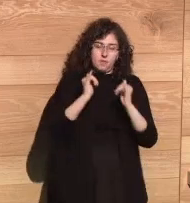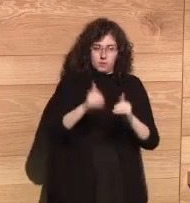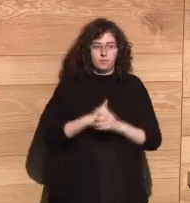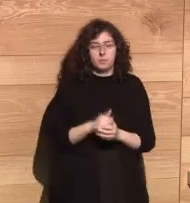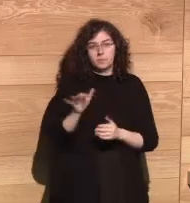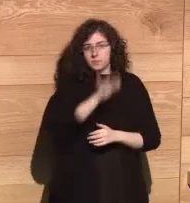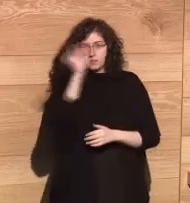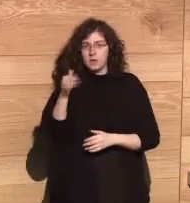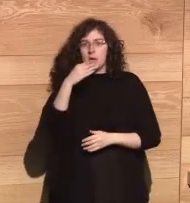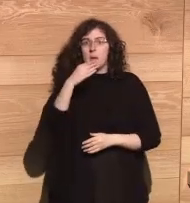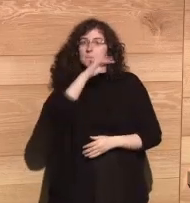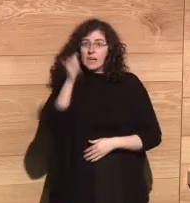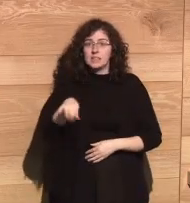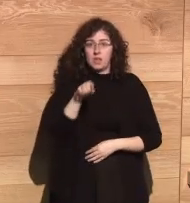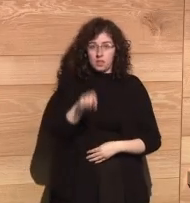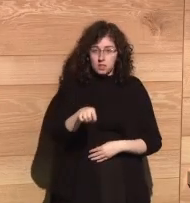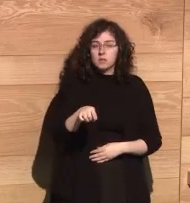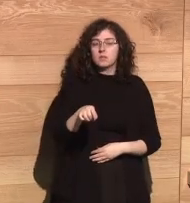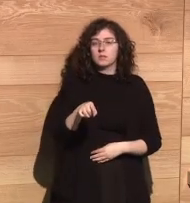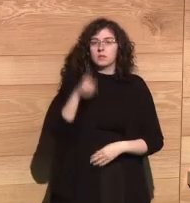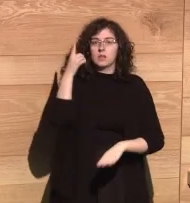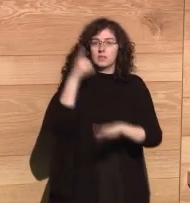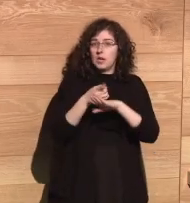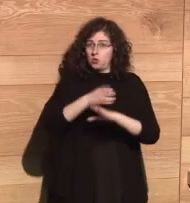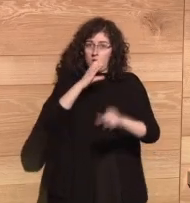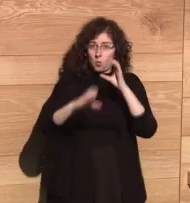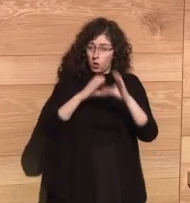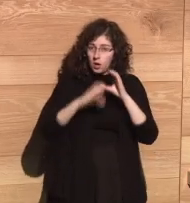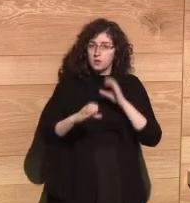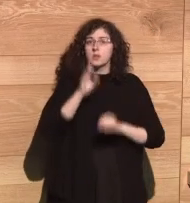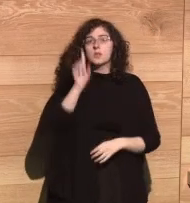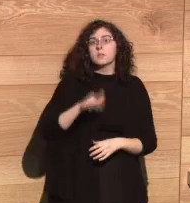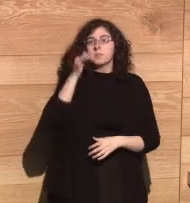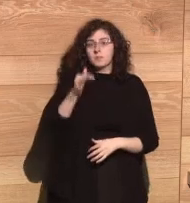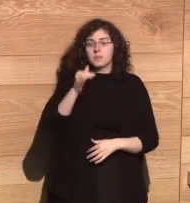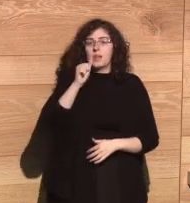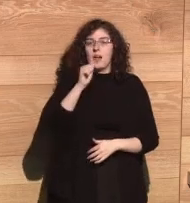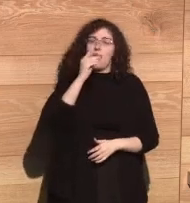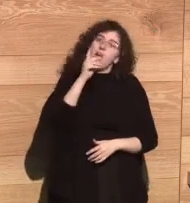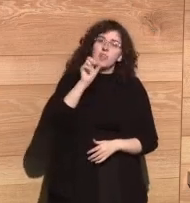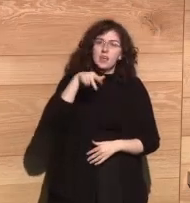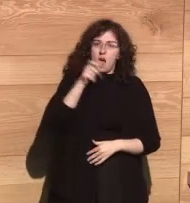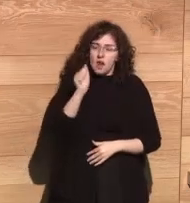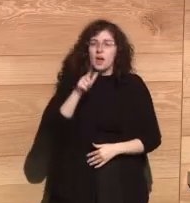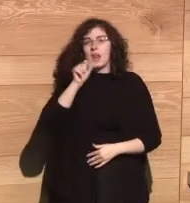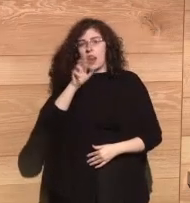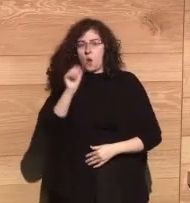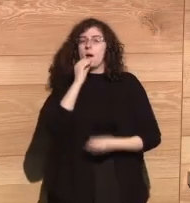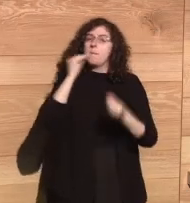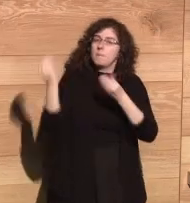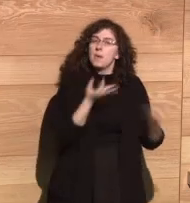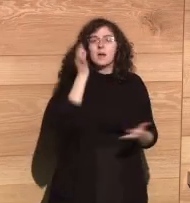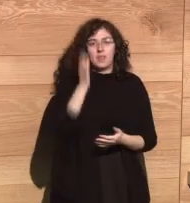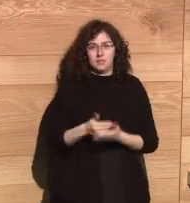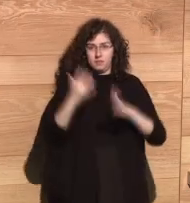Pérez, que hará de moderadora, nuestra directora de Marketing y Comunicación, y con Adriana y con Laura. Bienvenidas.